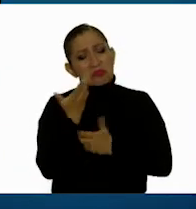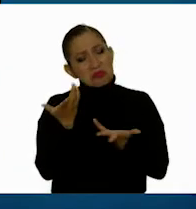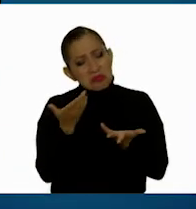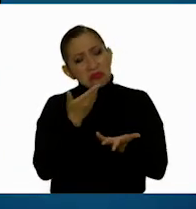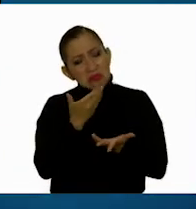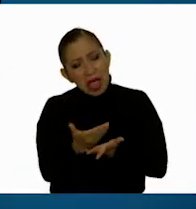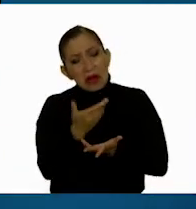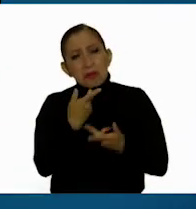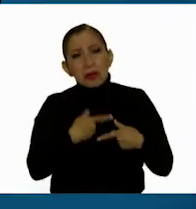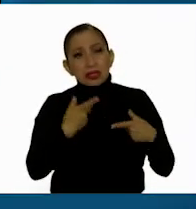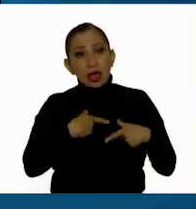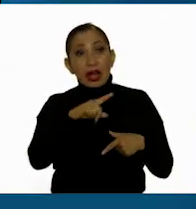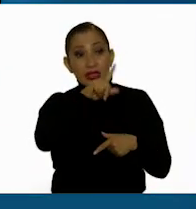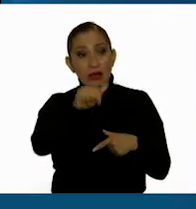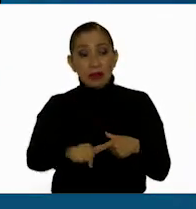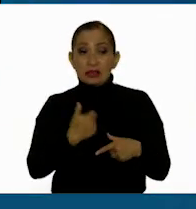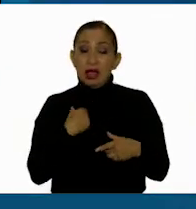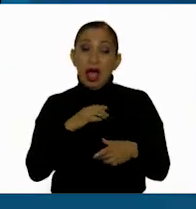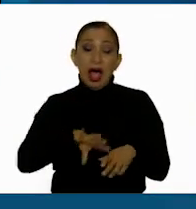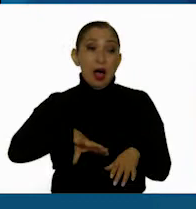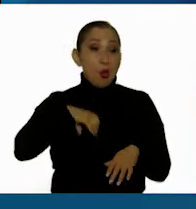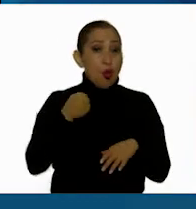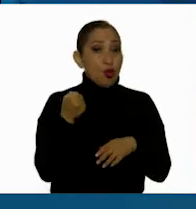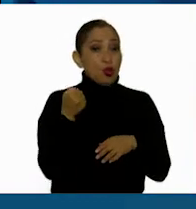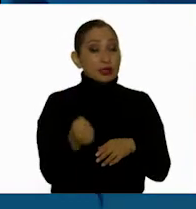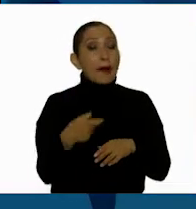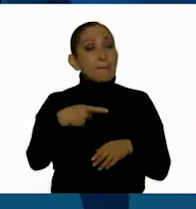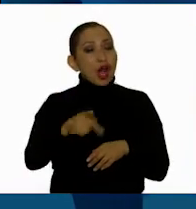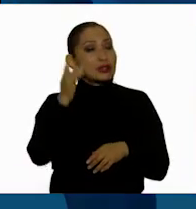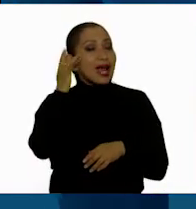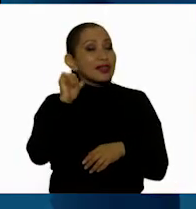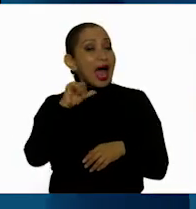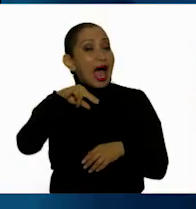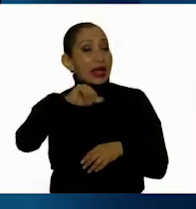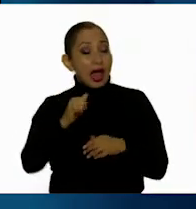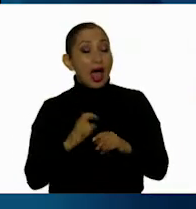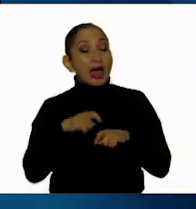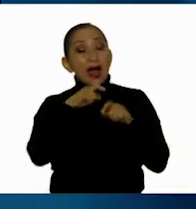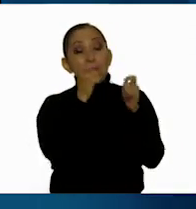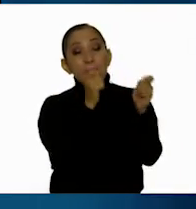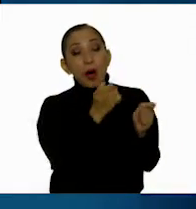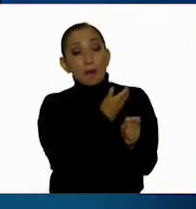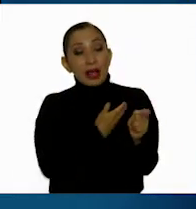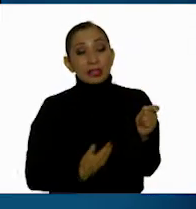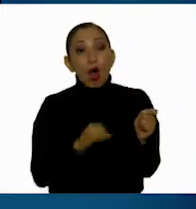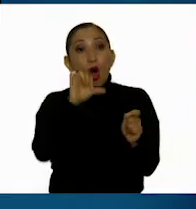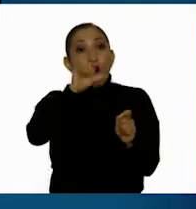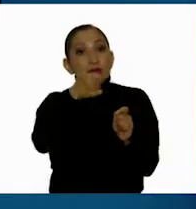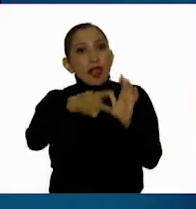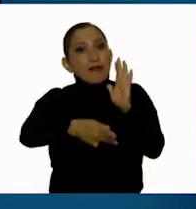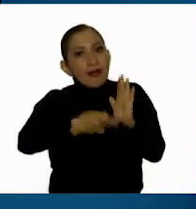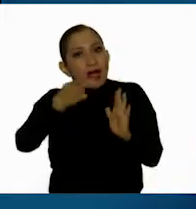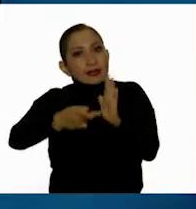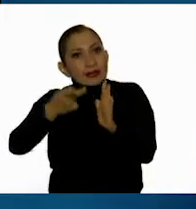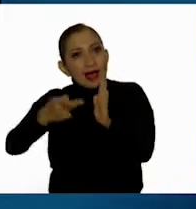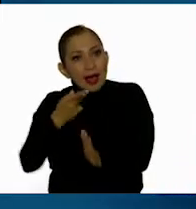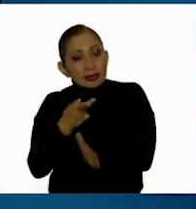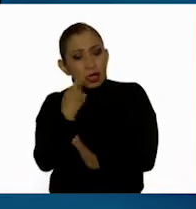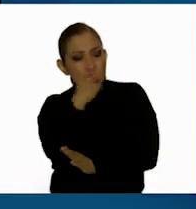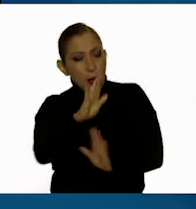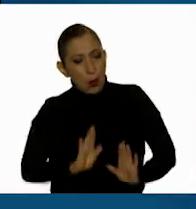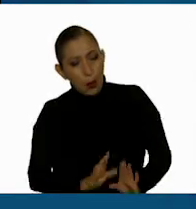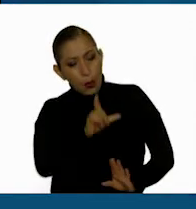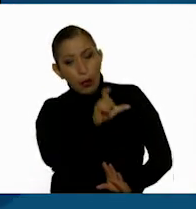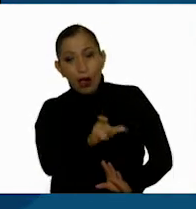y finalmente dictador extravagante, lo cierto es que Santa Anna ascendió a la presidencia 11 veces. Su personalidad